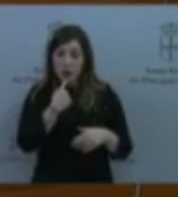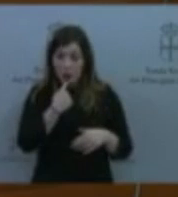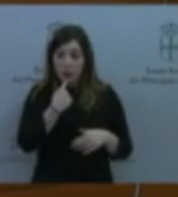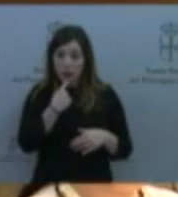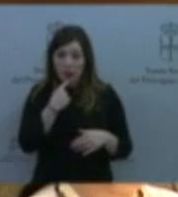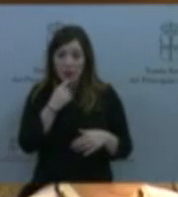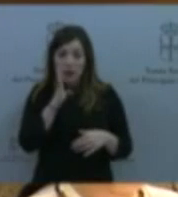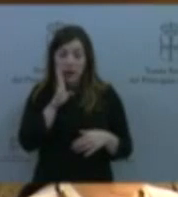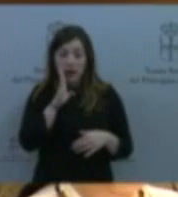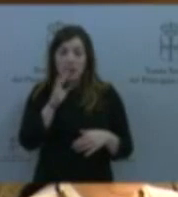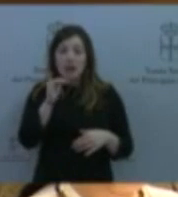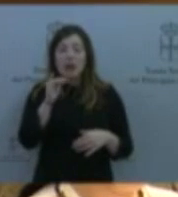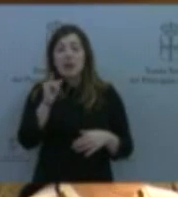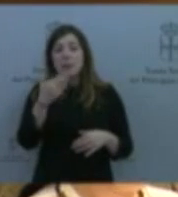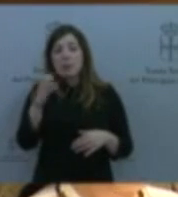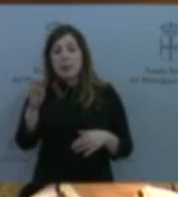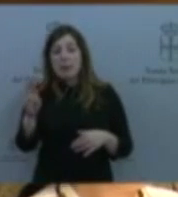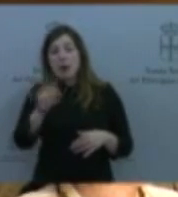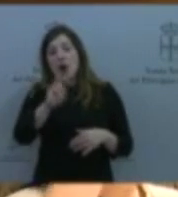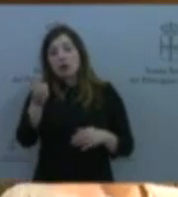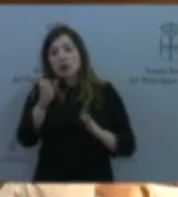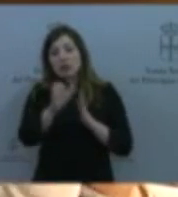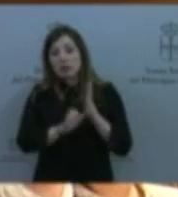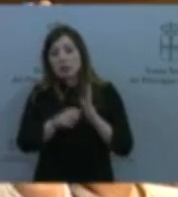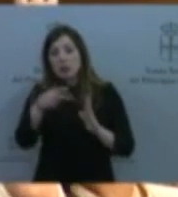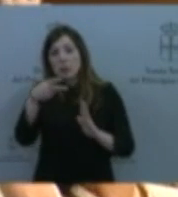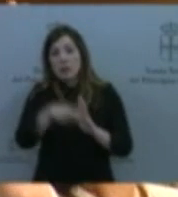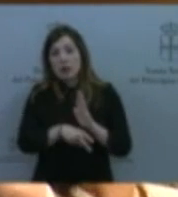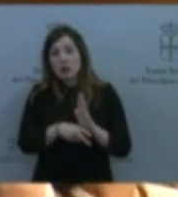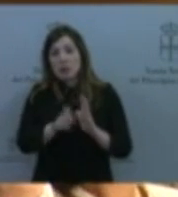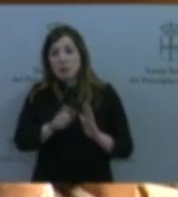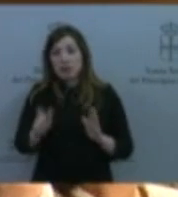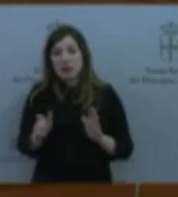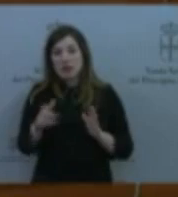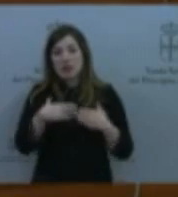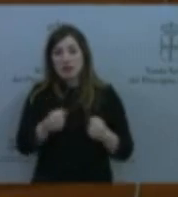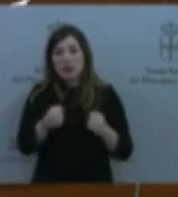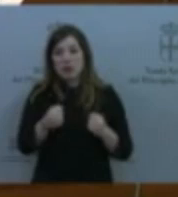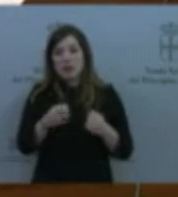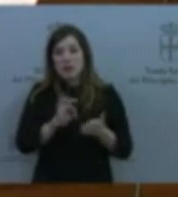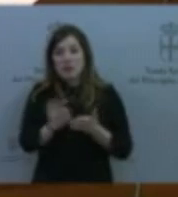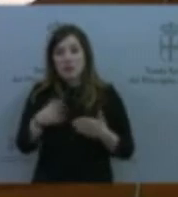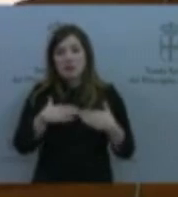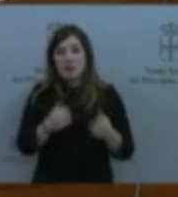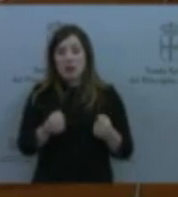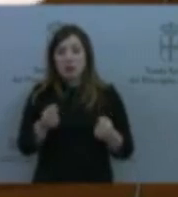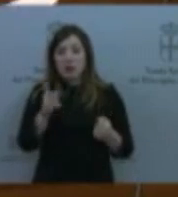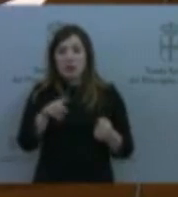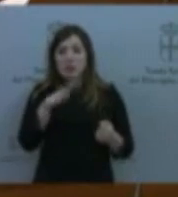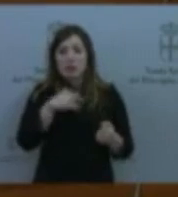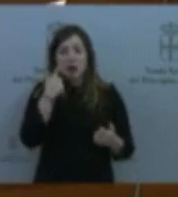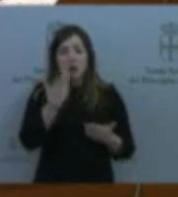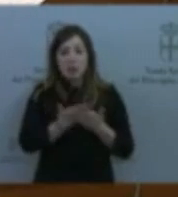Estatuto Marco del Personal Sanitario de los Servicios Sanitarios, de los Servicios de Salud. Así se puede comprobar que en las distintas leyes de